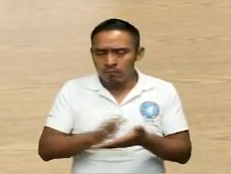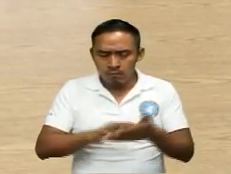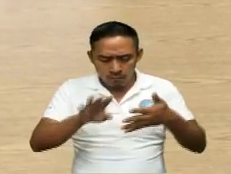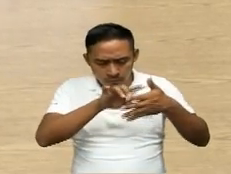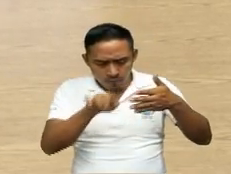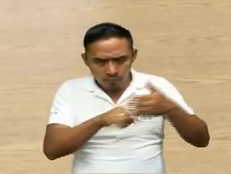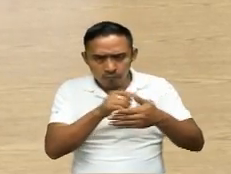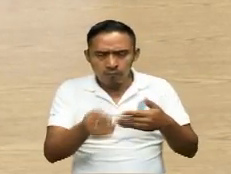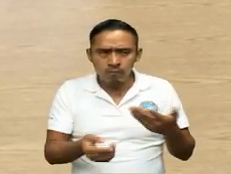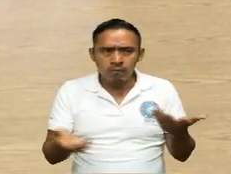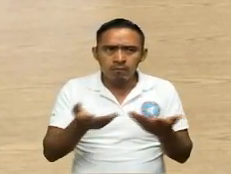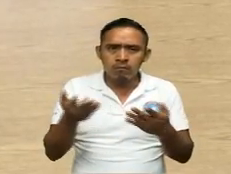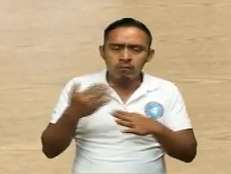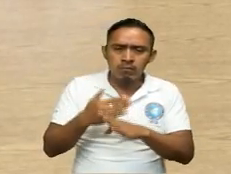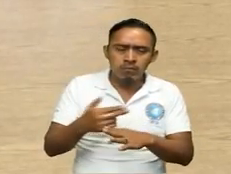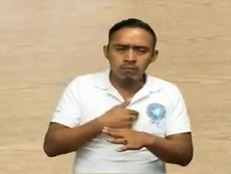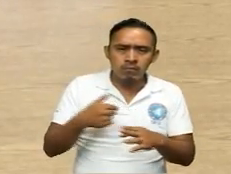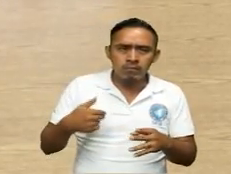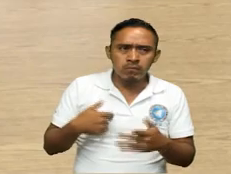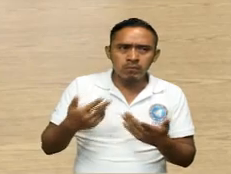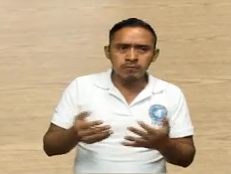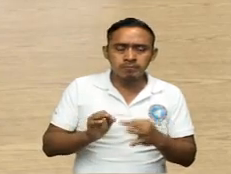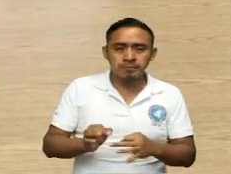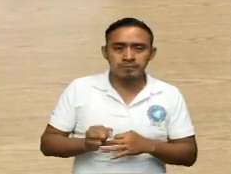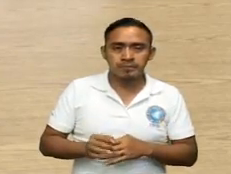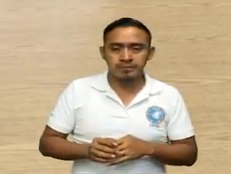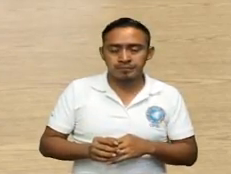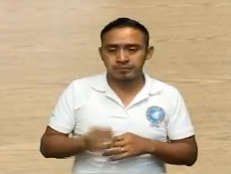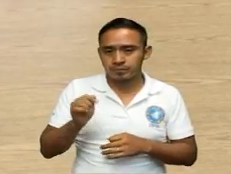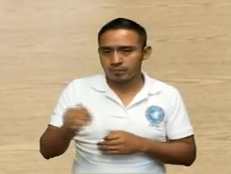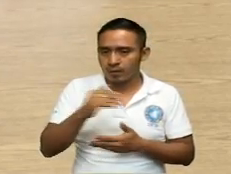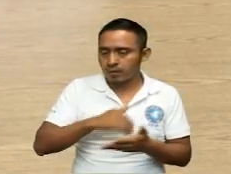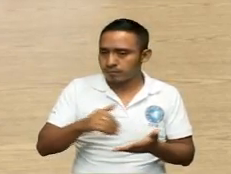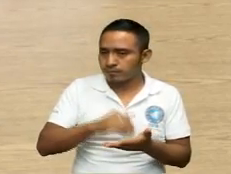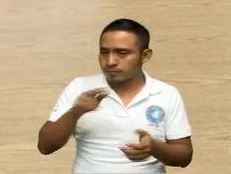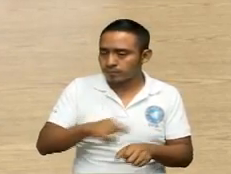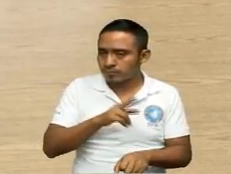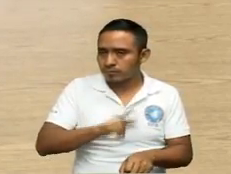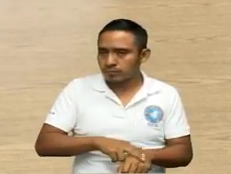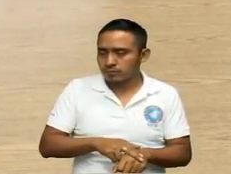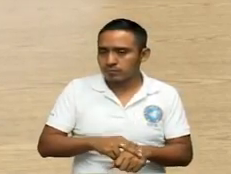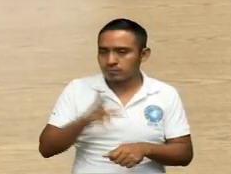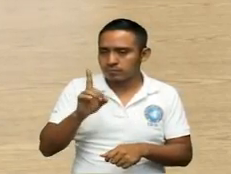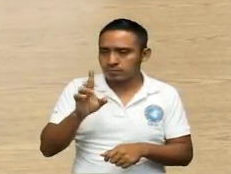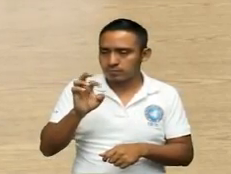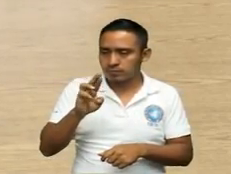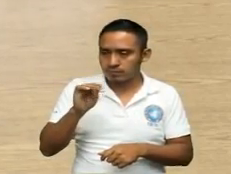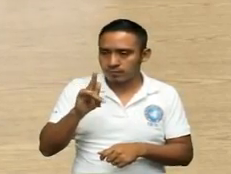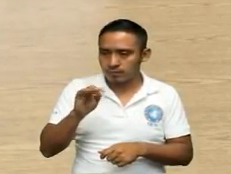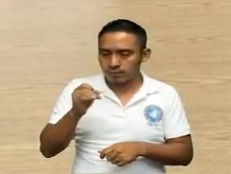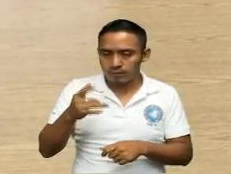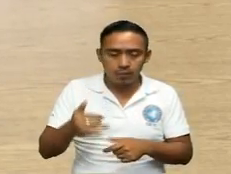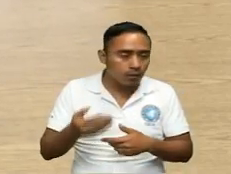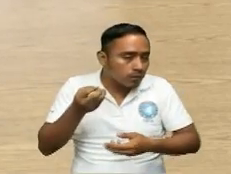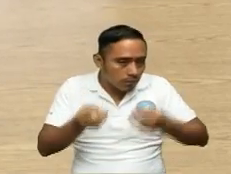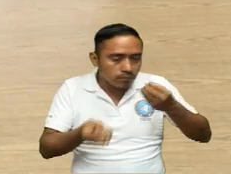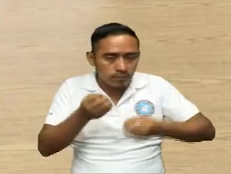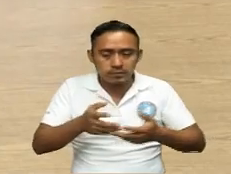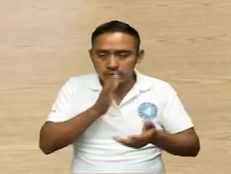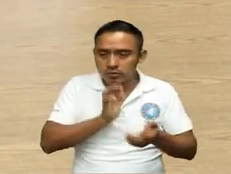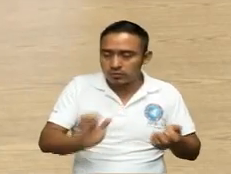de hongo, ¿cómo es que el tratamiento que ustedes hacen aquí en el Centro Nacional de Dermatología? Obviamente, dependiendo del paciente, si es un